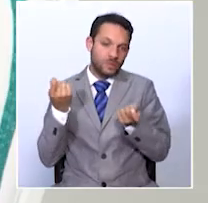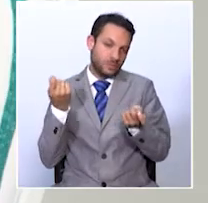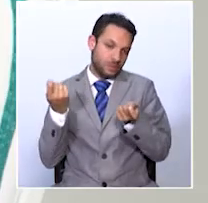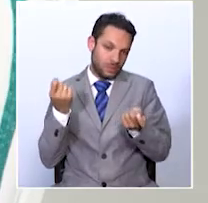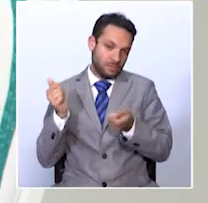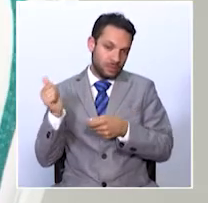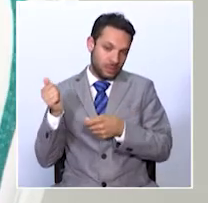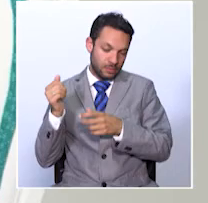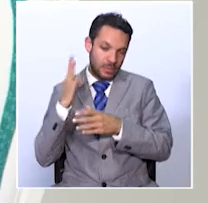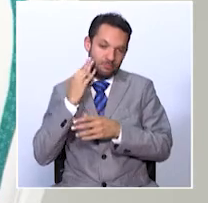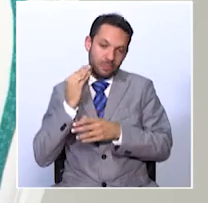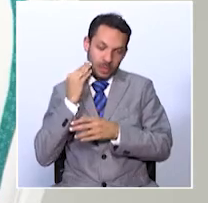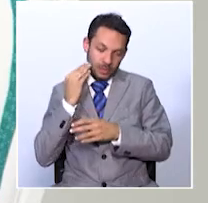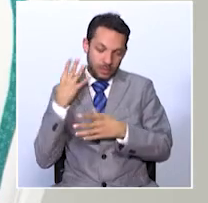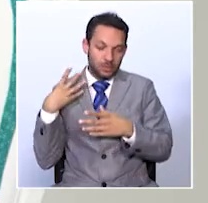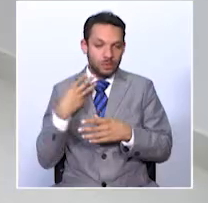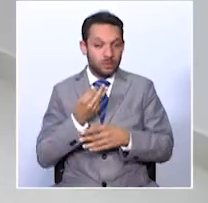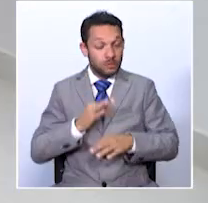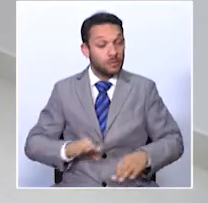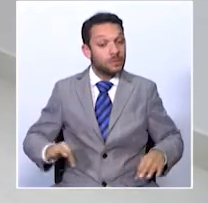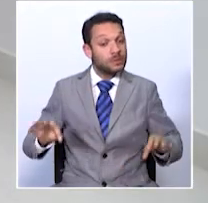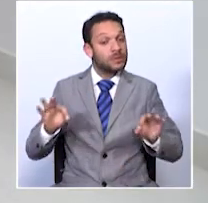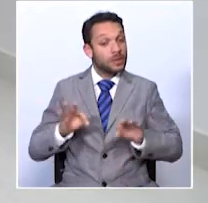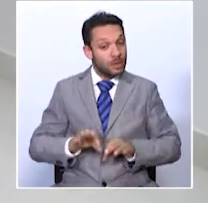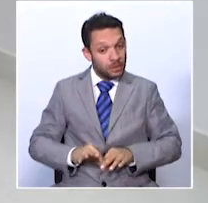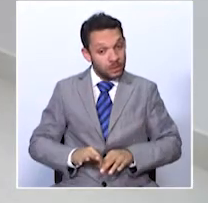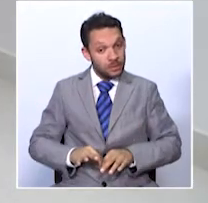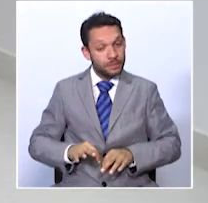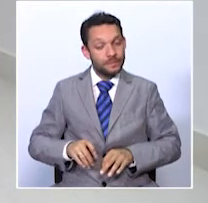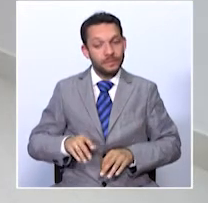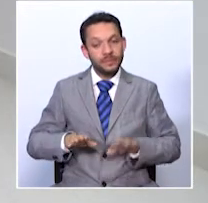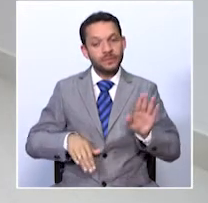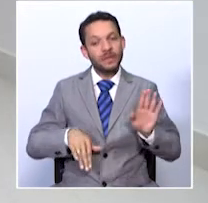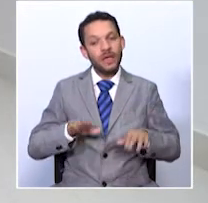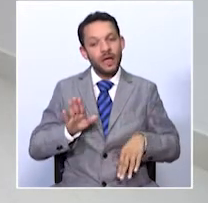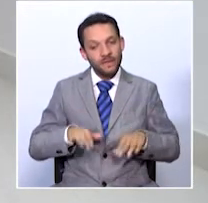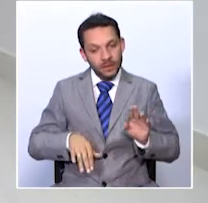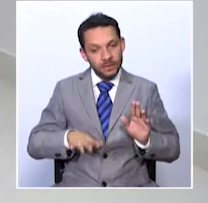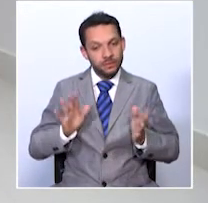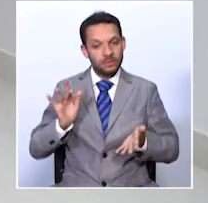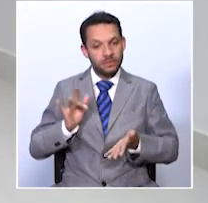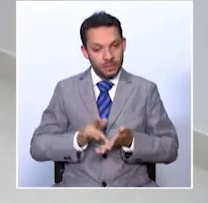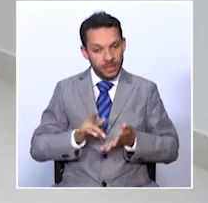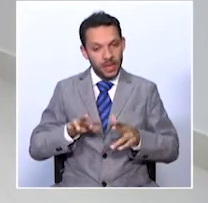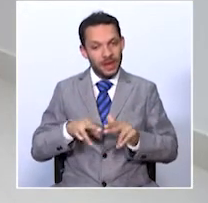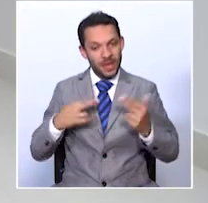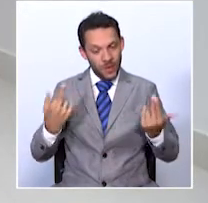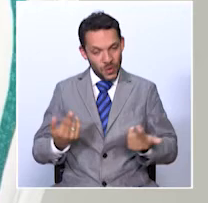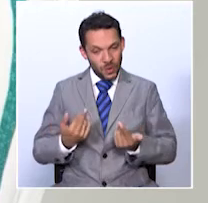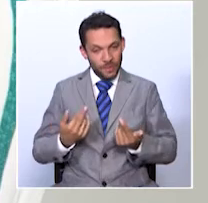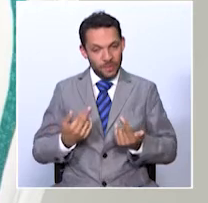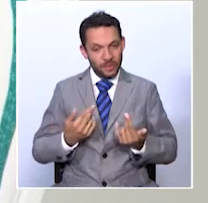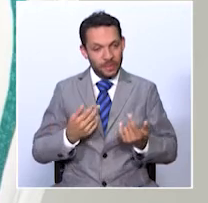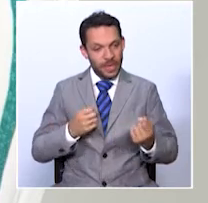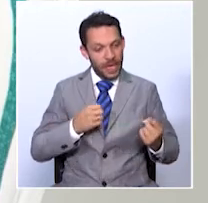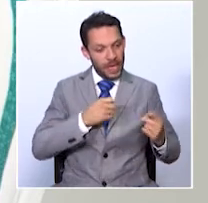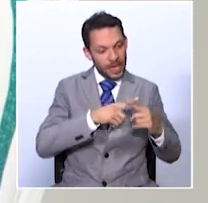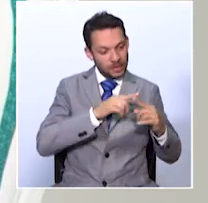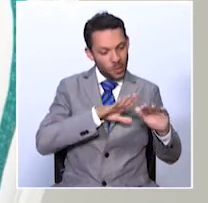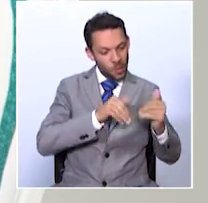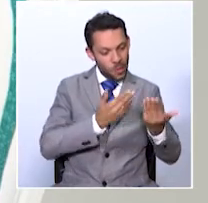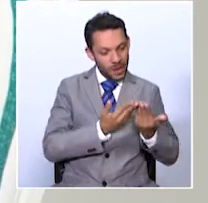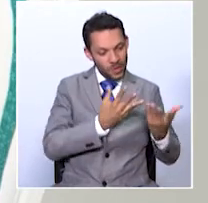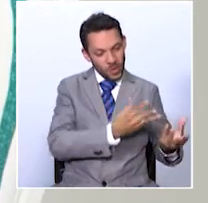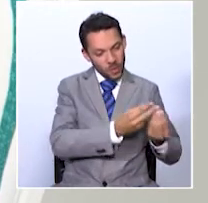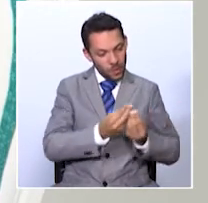entonces resulta que uno va a una reunión de exalumnos y usted se queda mirando y dice, pero